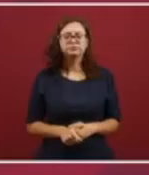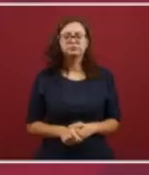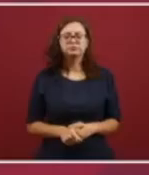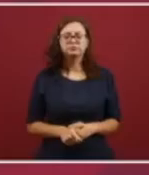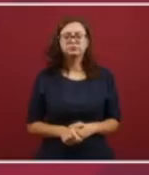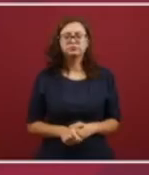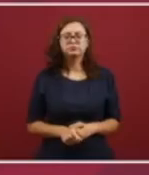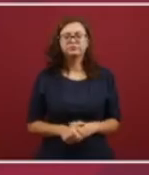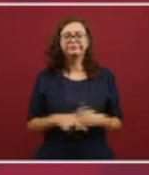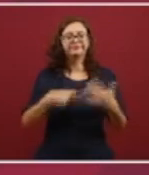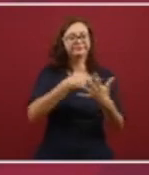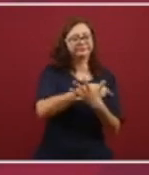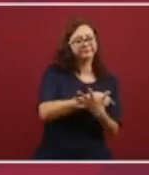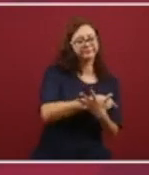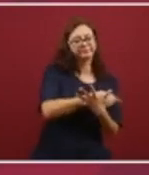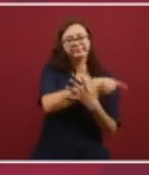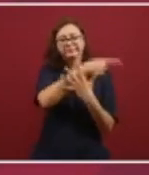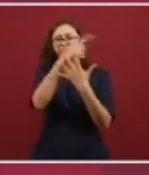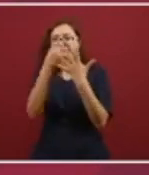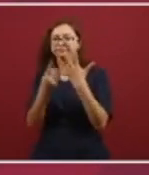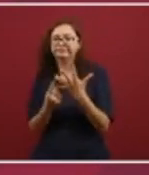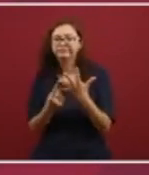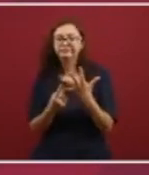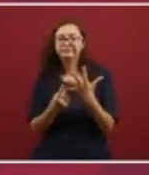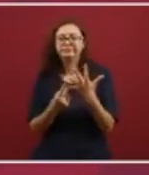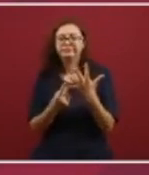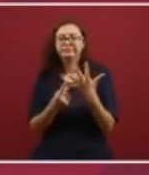un abanico de